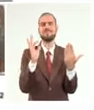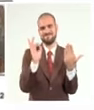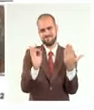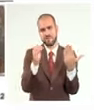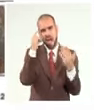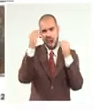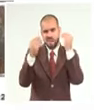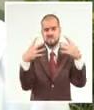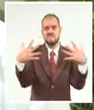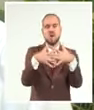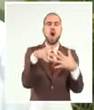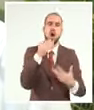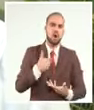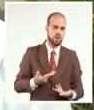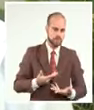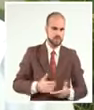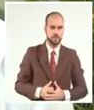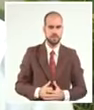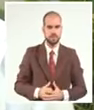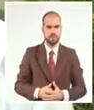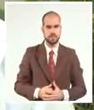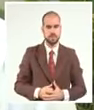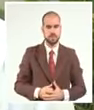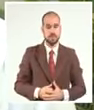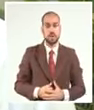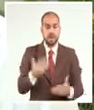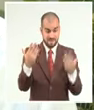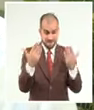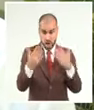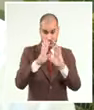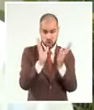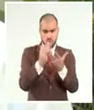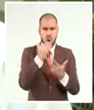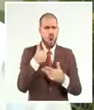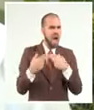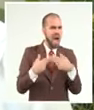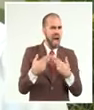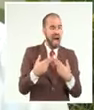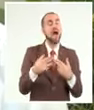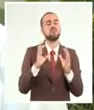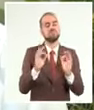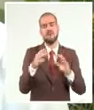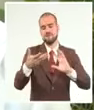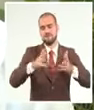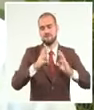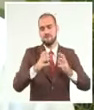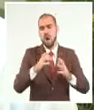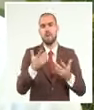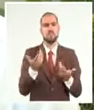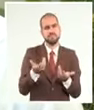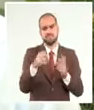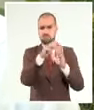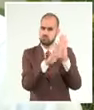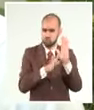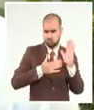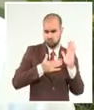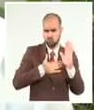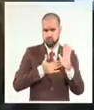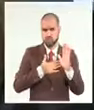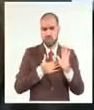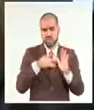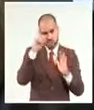de coincidencia. Estos procesos de confrontación se realizan empleando técnicas y métodos comparativos de